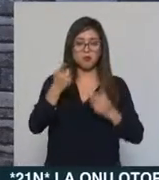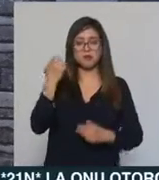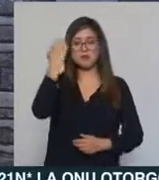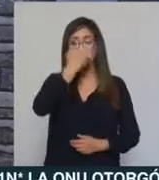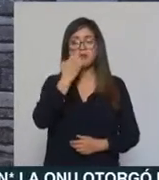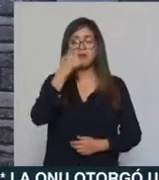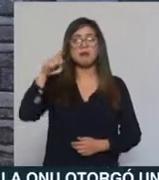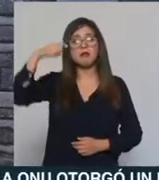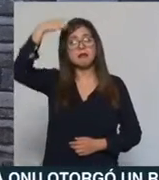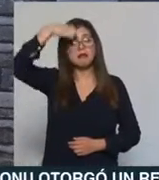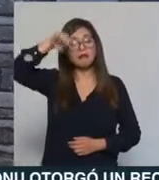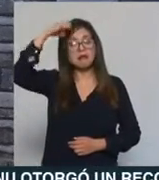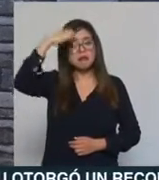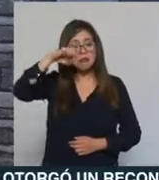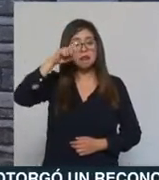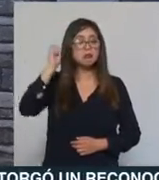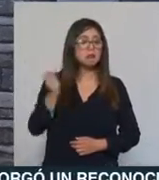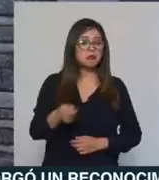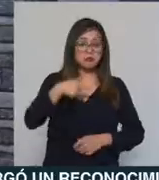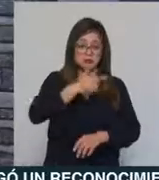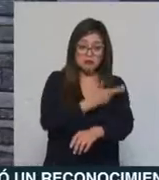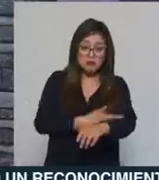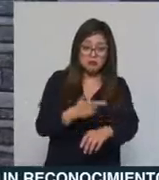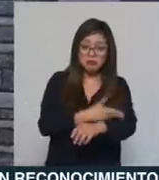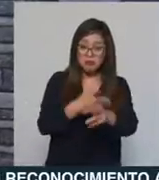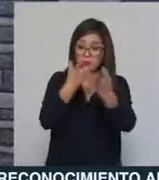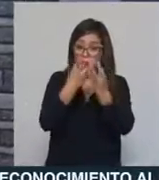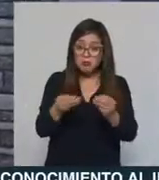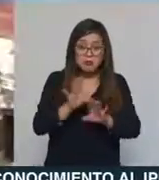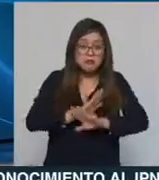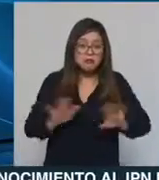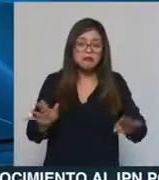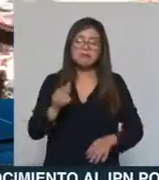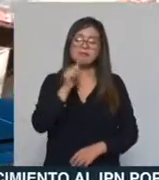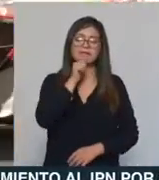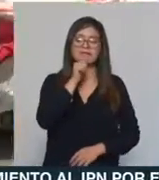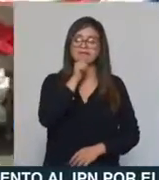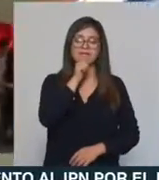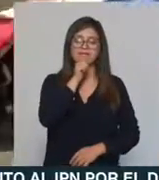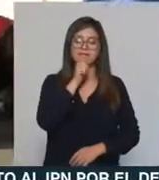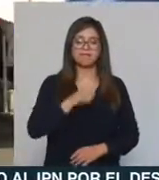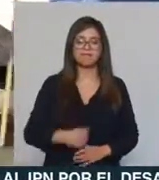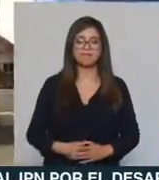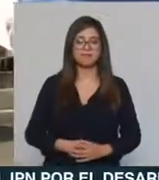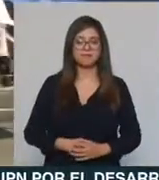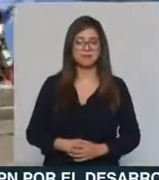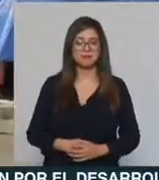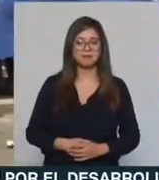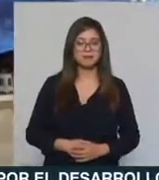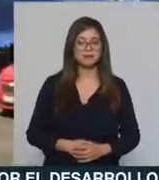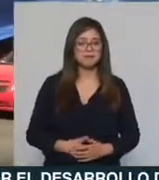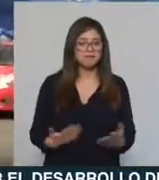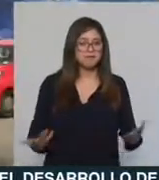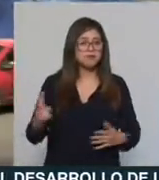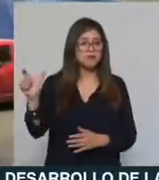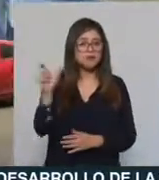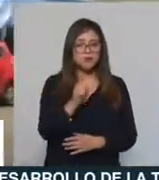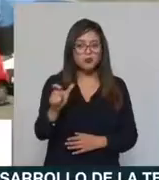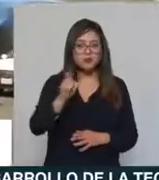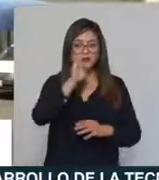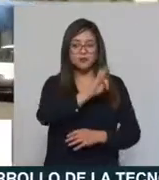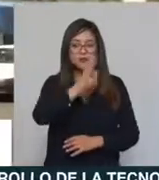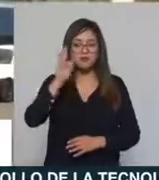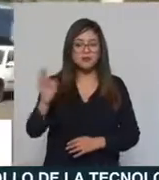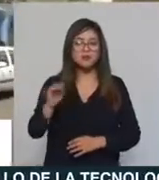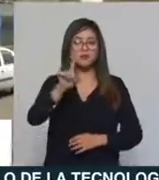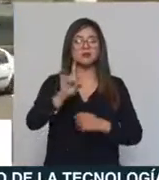un experto, el conflicto no se ve que vaya a resolverse pronto. Vea por qué. No se prevé una pronta resolución en